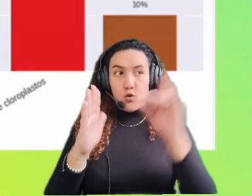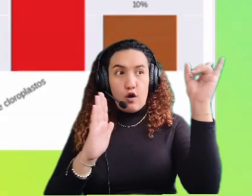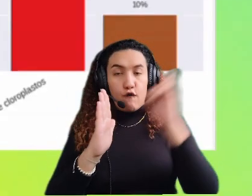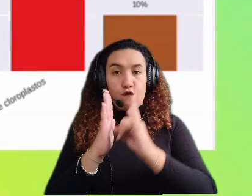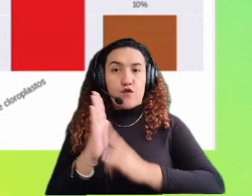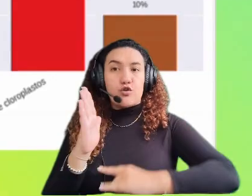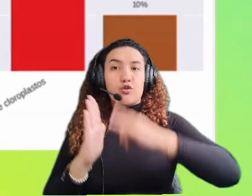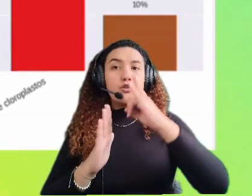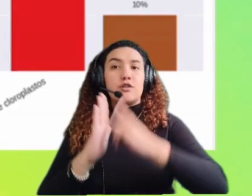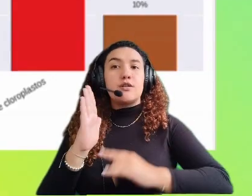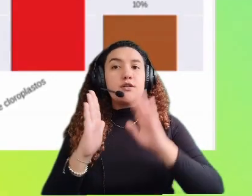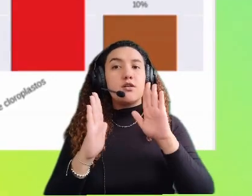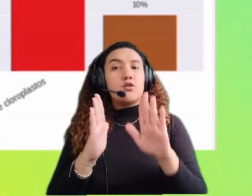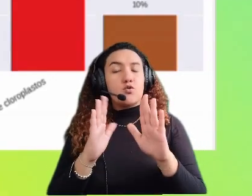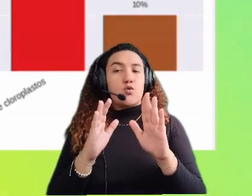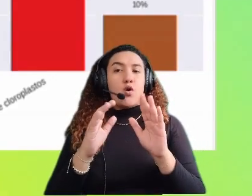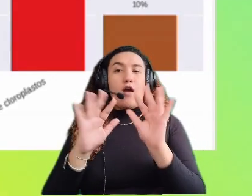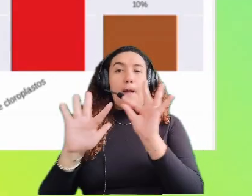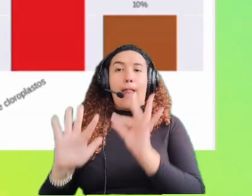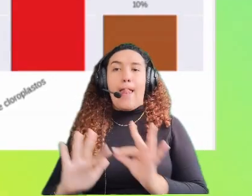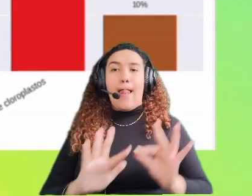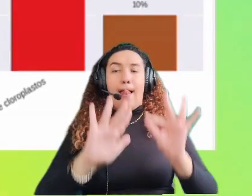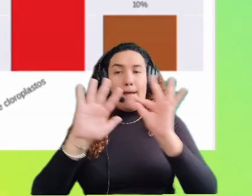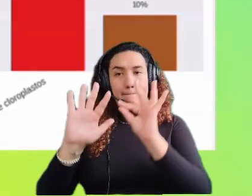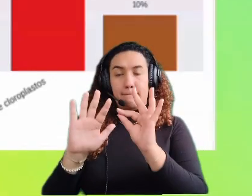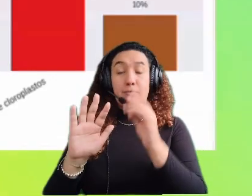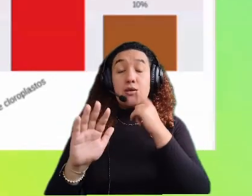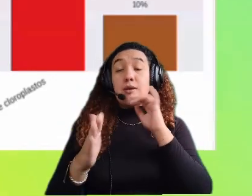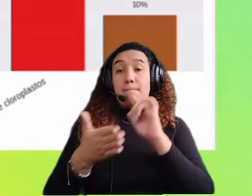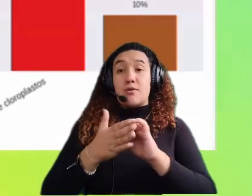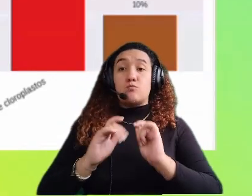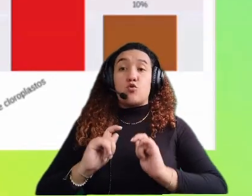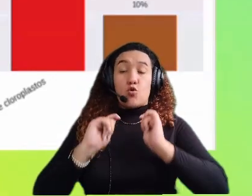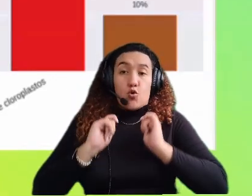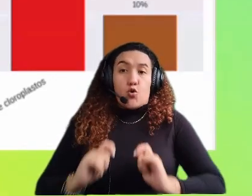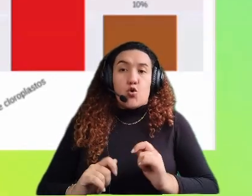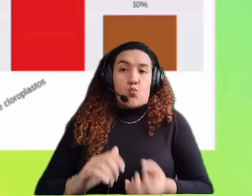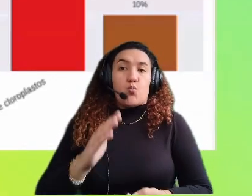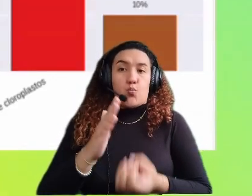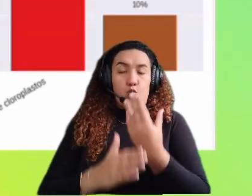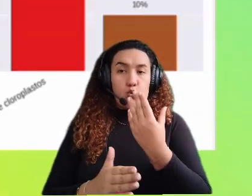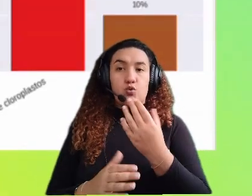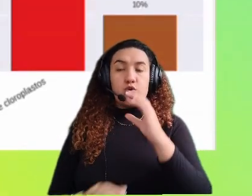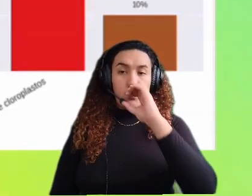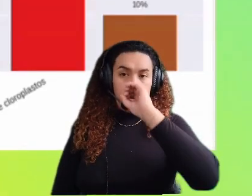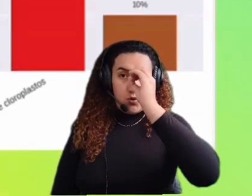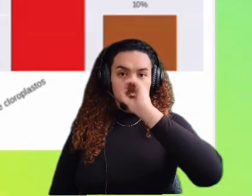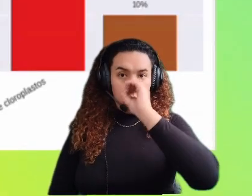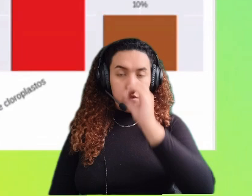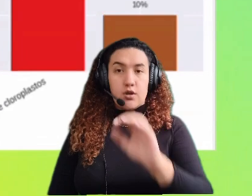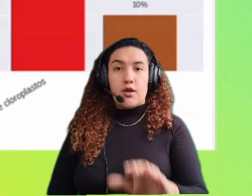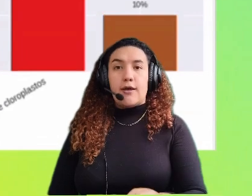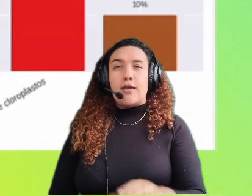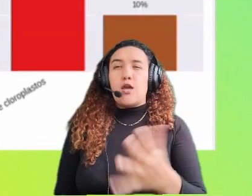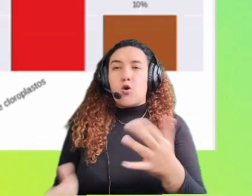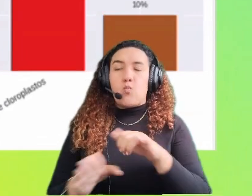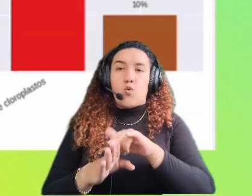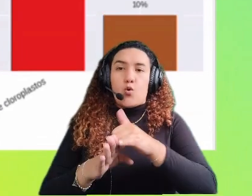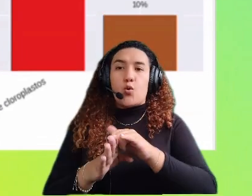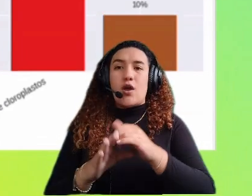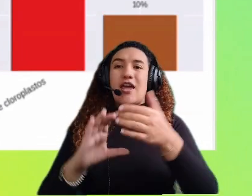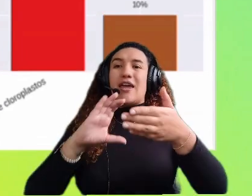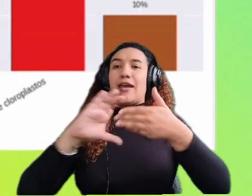la fotosíntesis del fitoplancton, así como su rol en la producción de oxígeno y en la regulación del